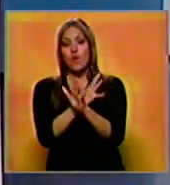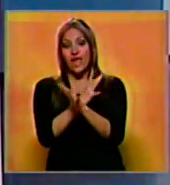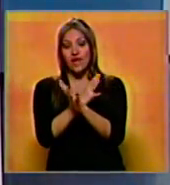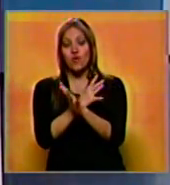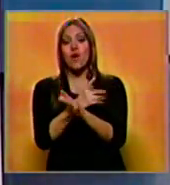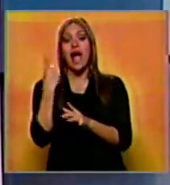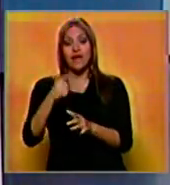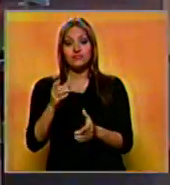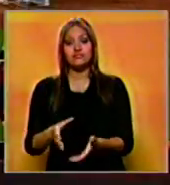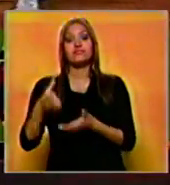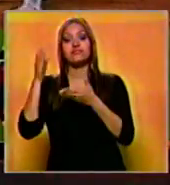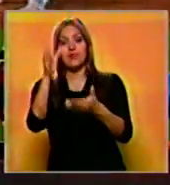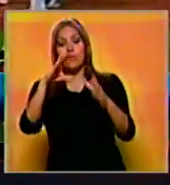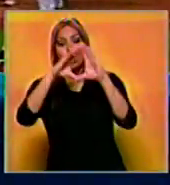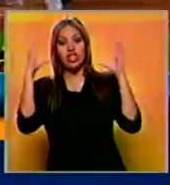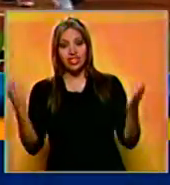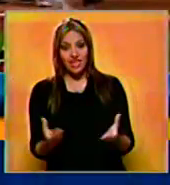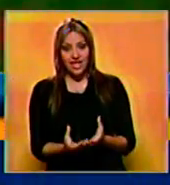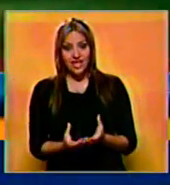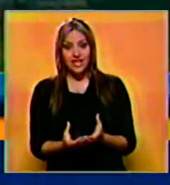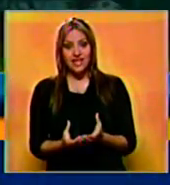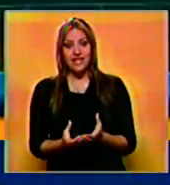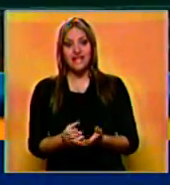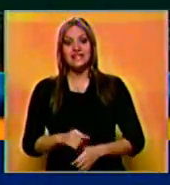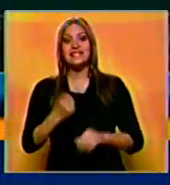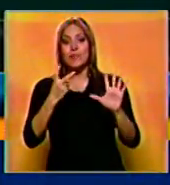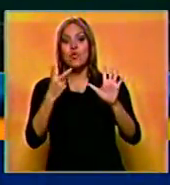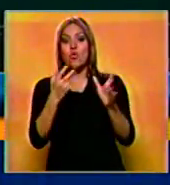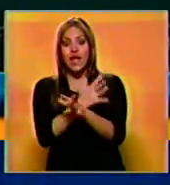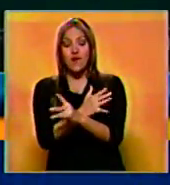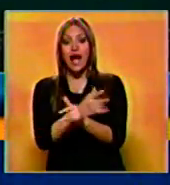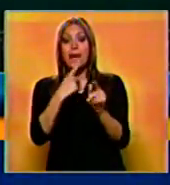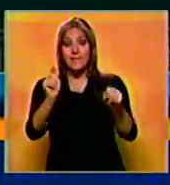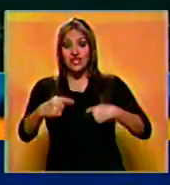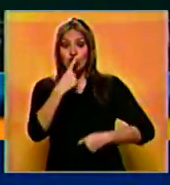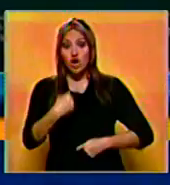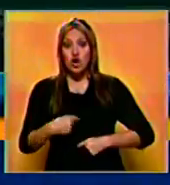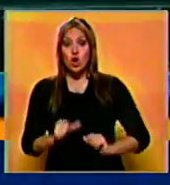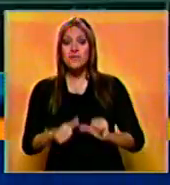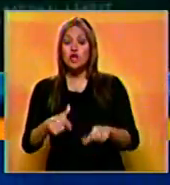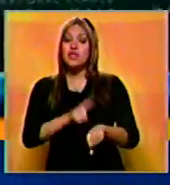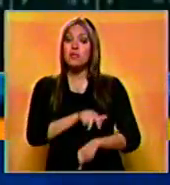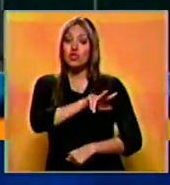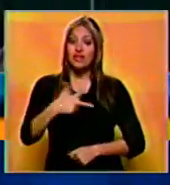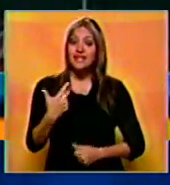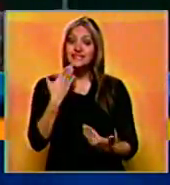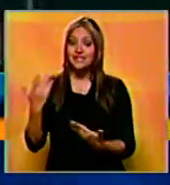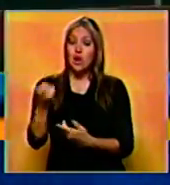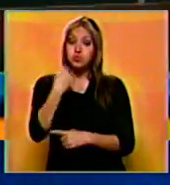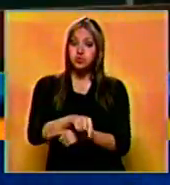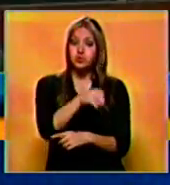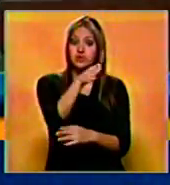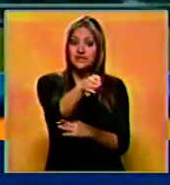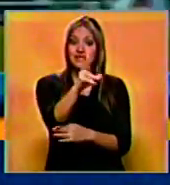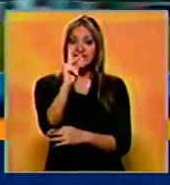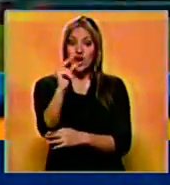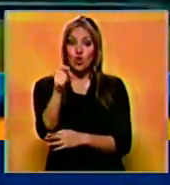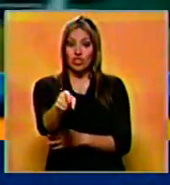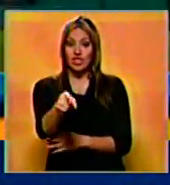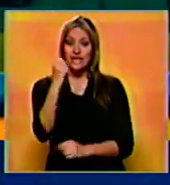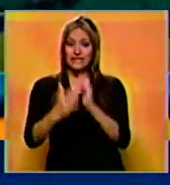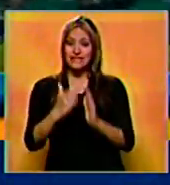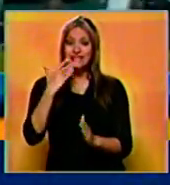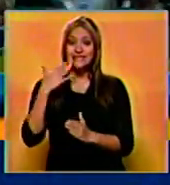Mundial. El mítico Fenway Park recibió este encuentro en el que los Medias Rojas se picaron adelante en la tercera entrada con un doblete barre bases de Sean